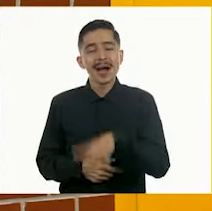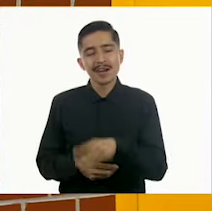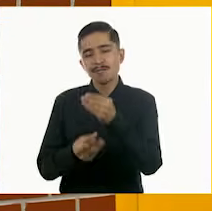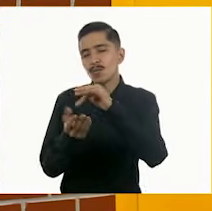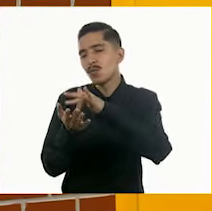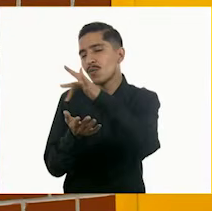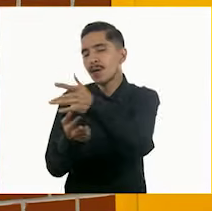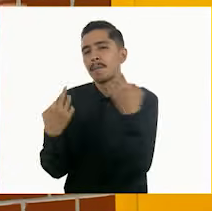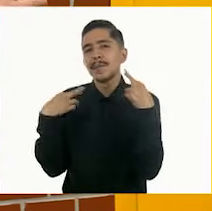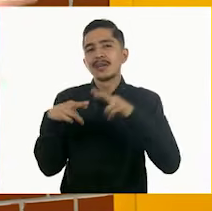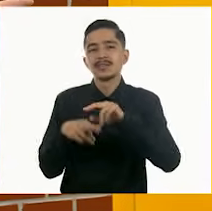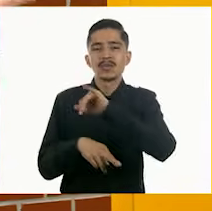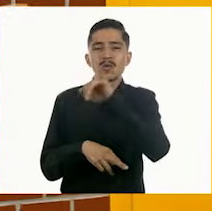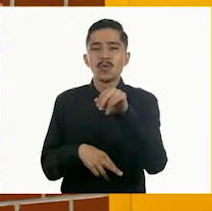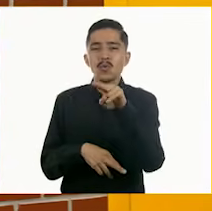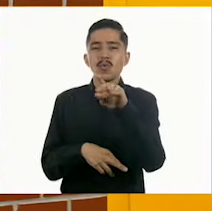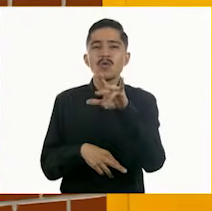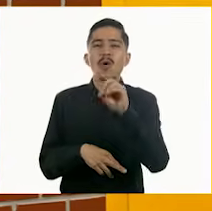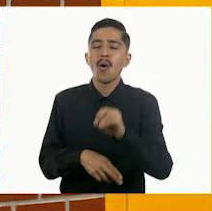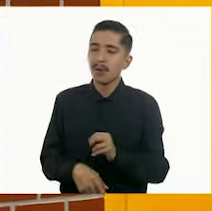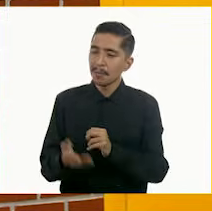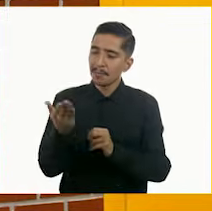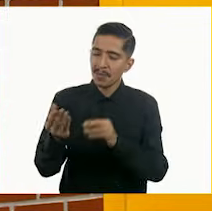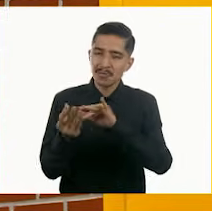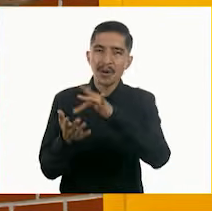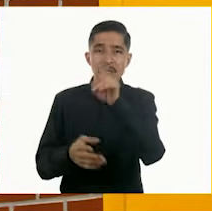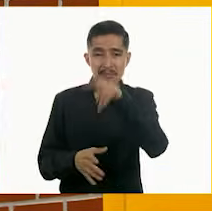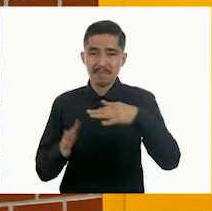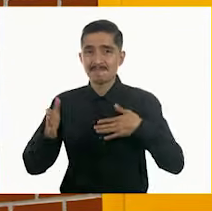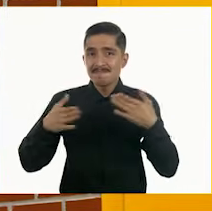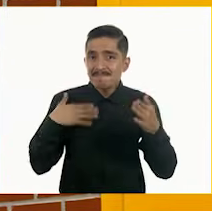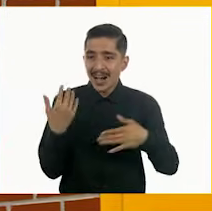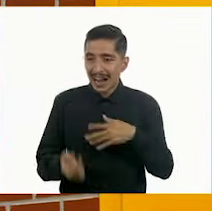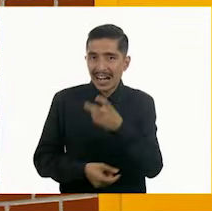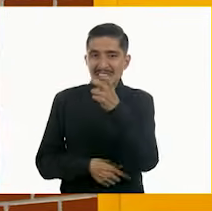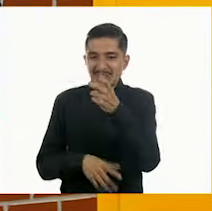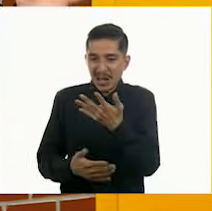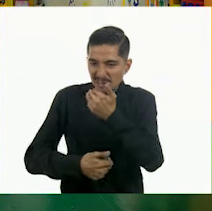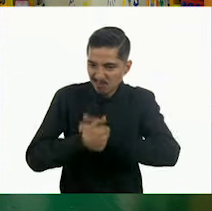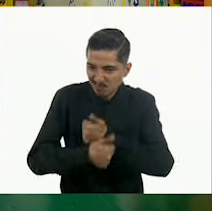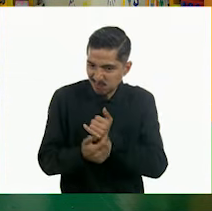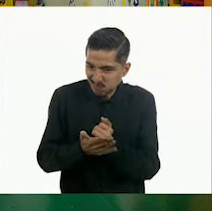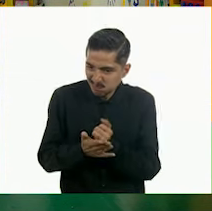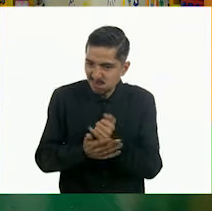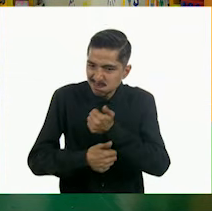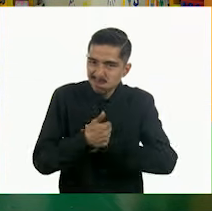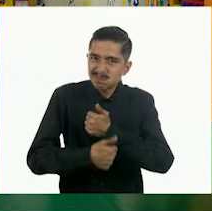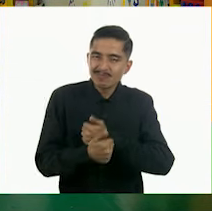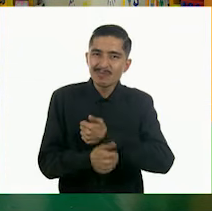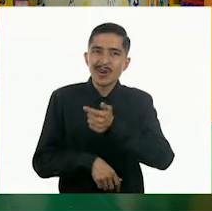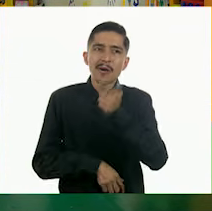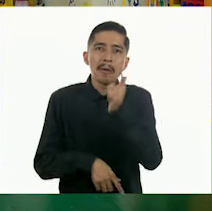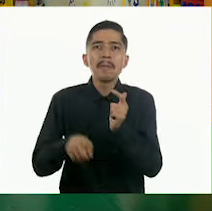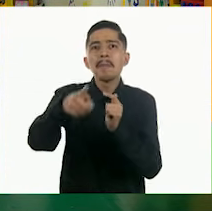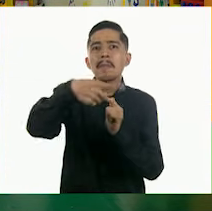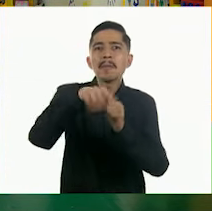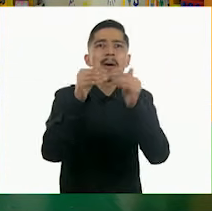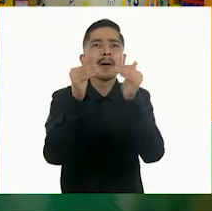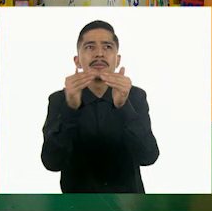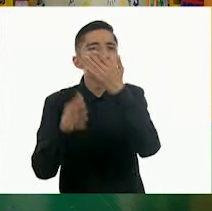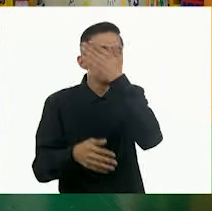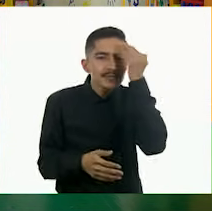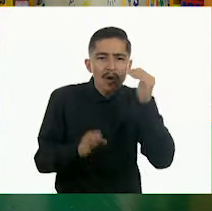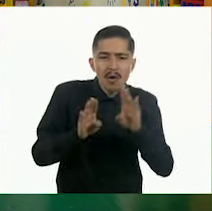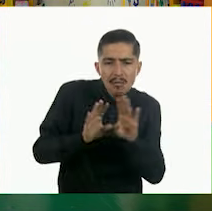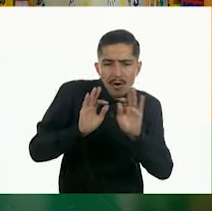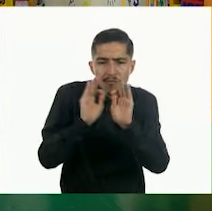agradecemos mucho. Yo creo que ha sido muy divertido este reto porque además probablemente en casa no sabían cómo o cuáles eran